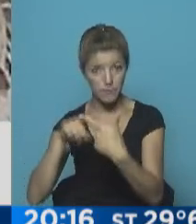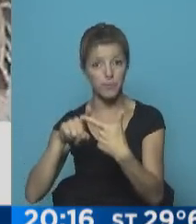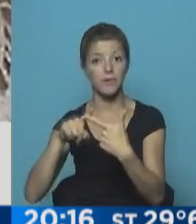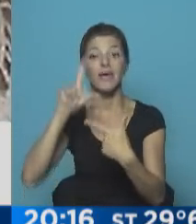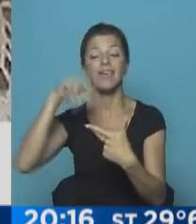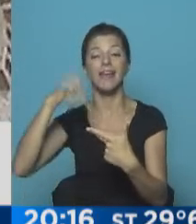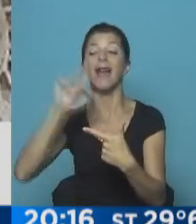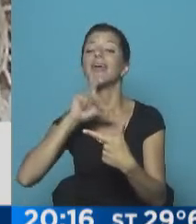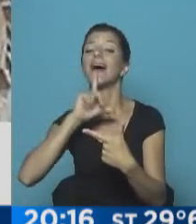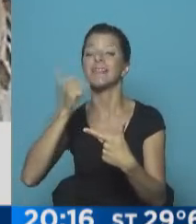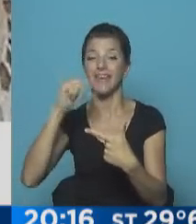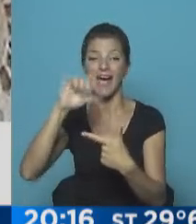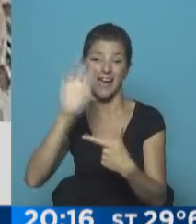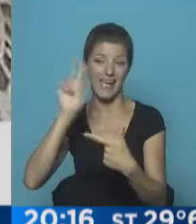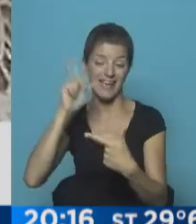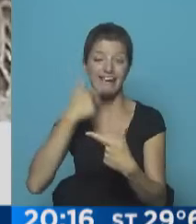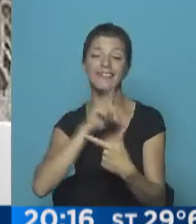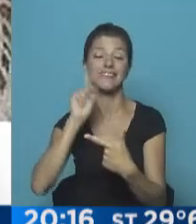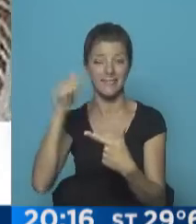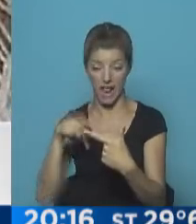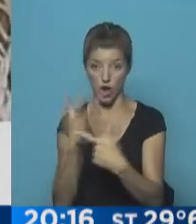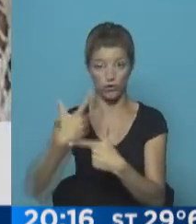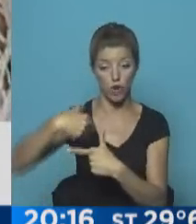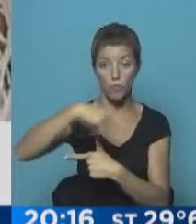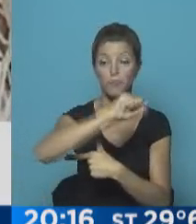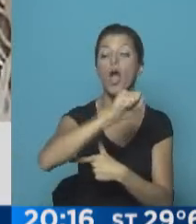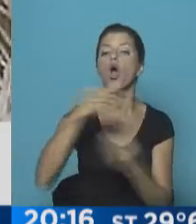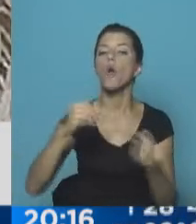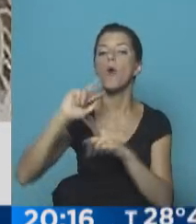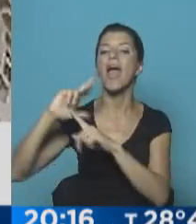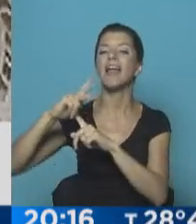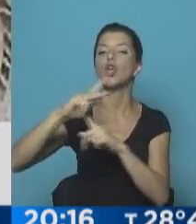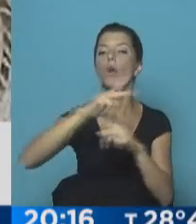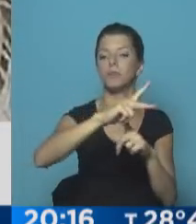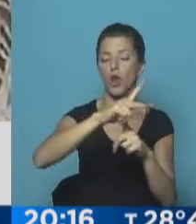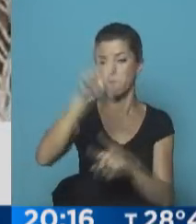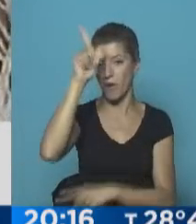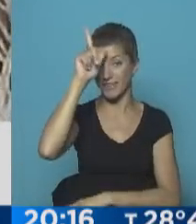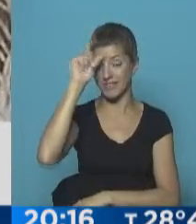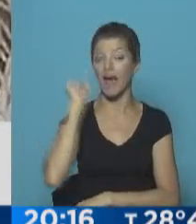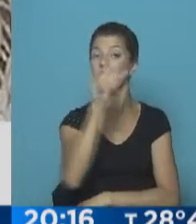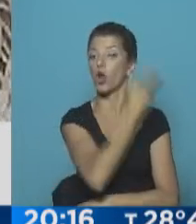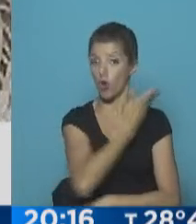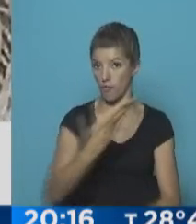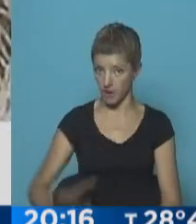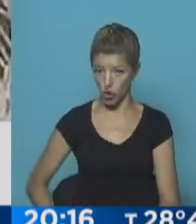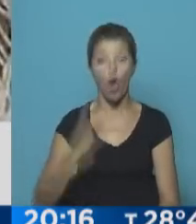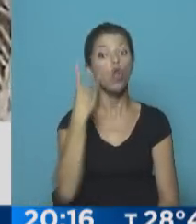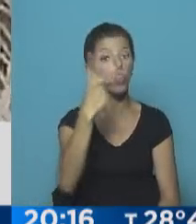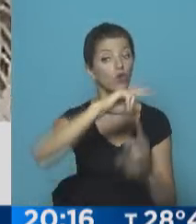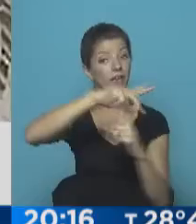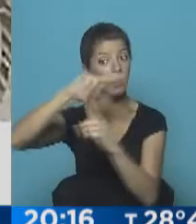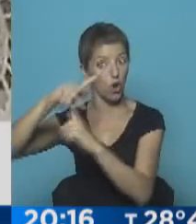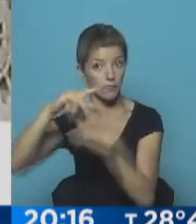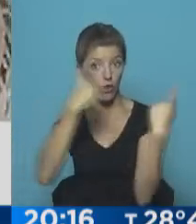también Cristian Lanata, en dos helicópteros de la Policía Federal. Dos helicópteros de la Policía Federal que